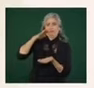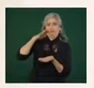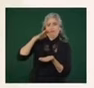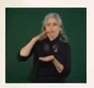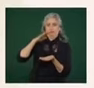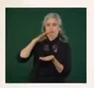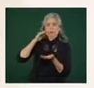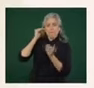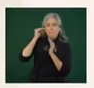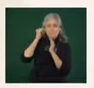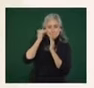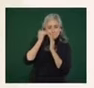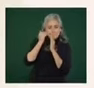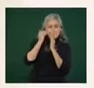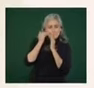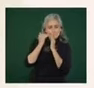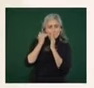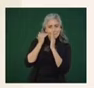4.40.